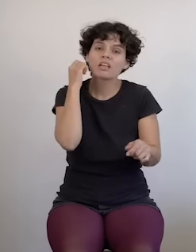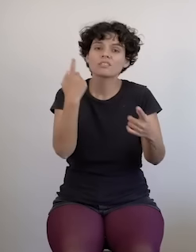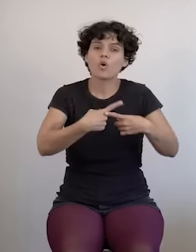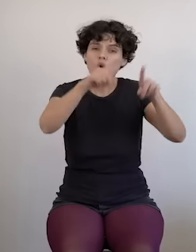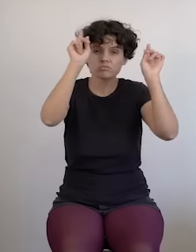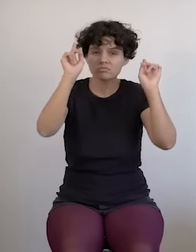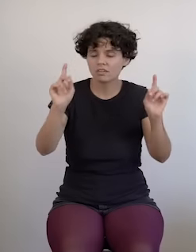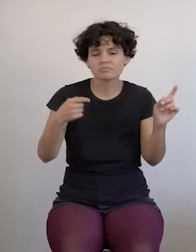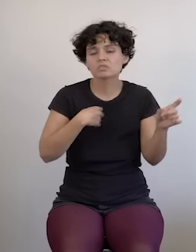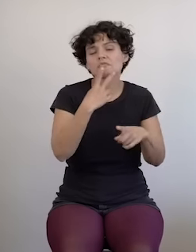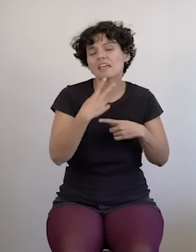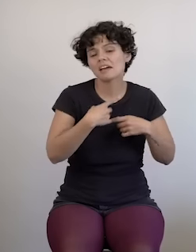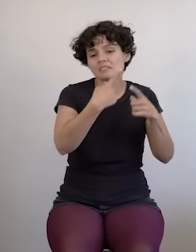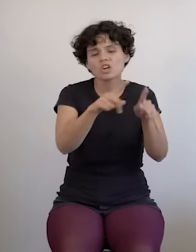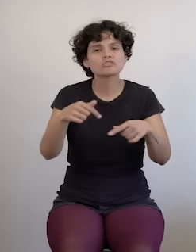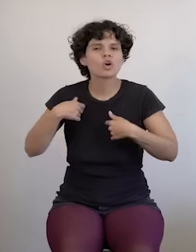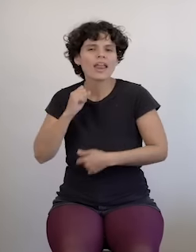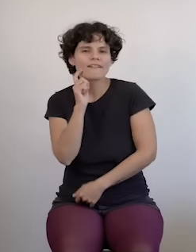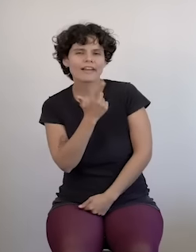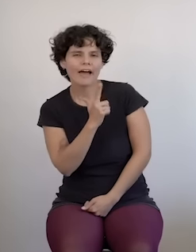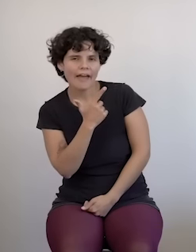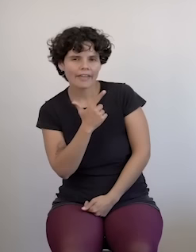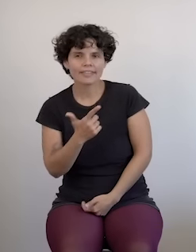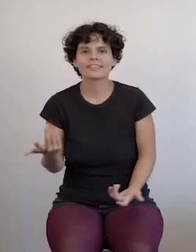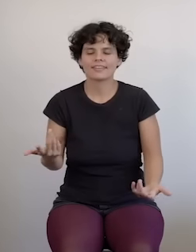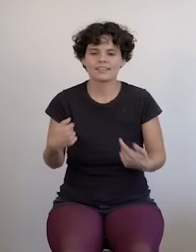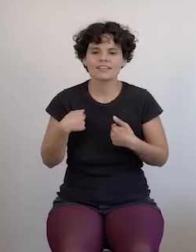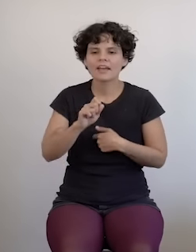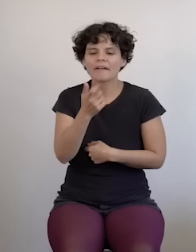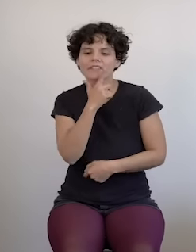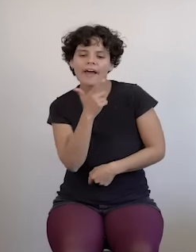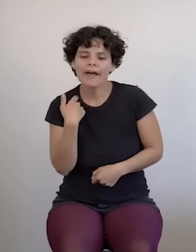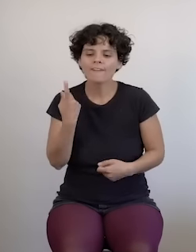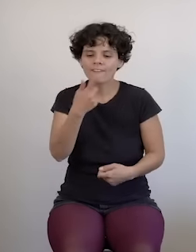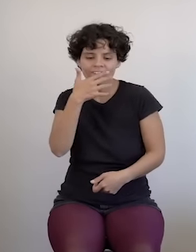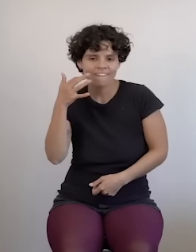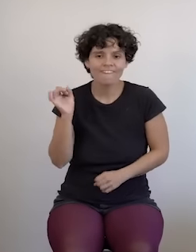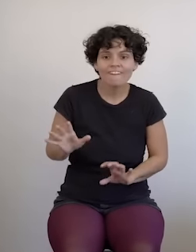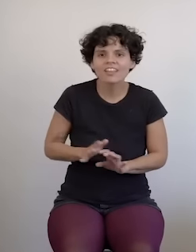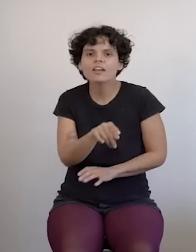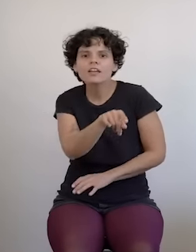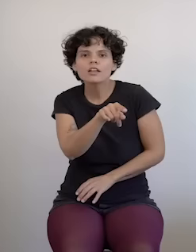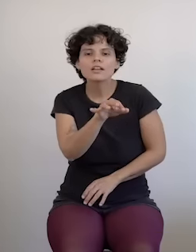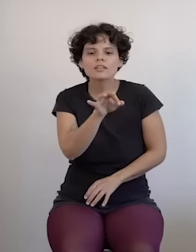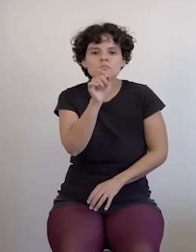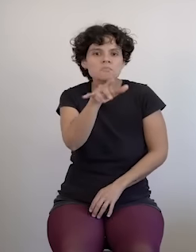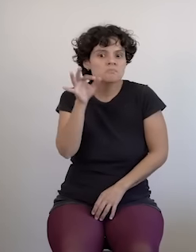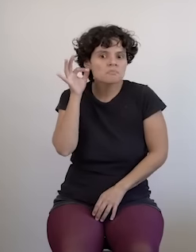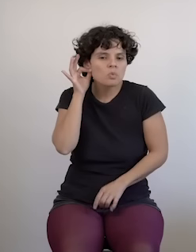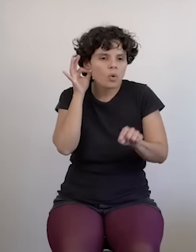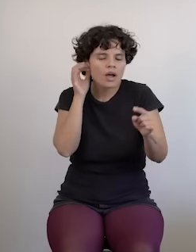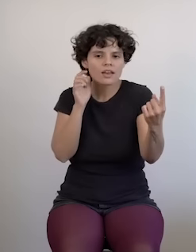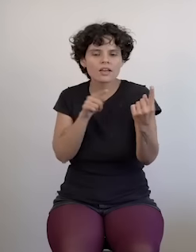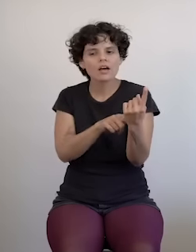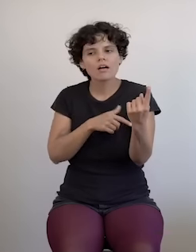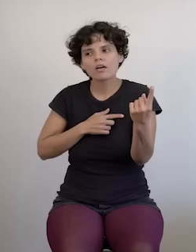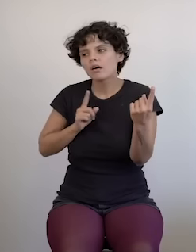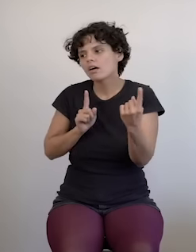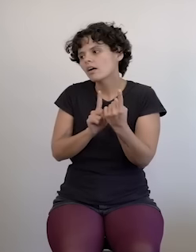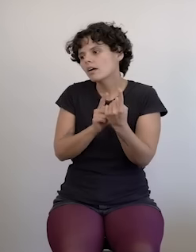cosas. Yo para ella era fleite, ¿cachai? Era así como, me ponga para la guau. Pero ella vio mi corazón, pues,